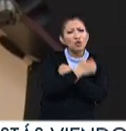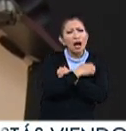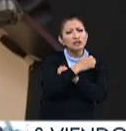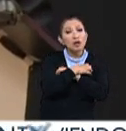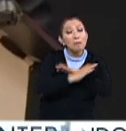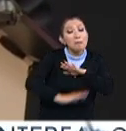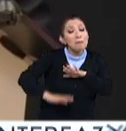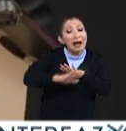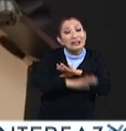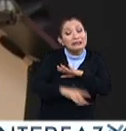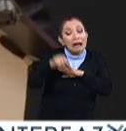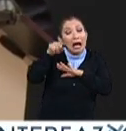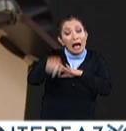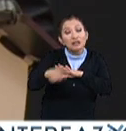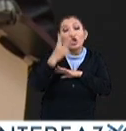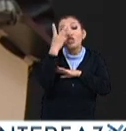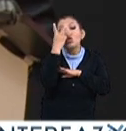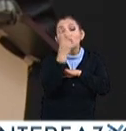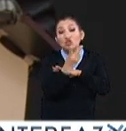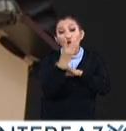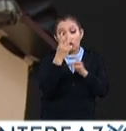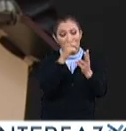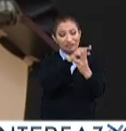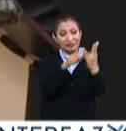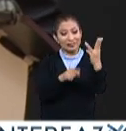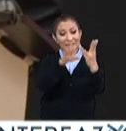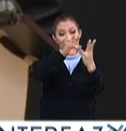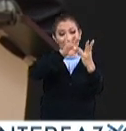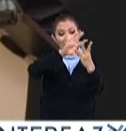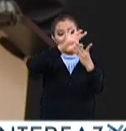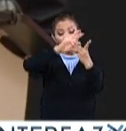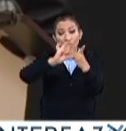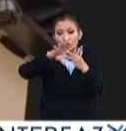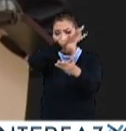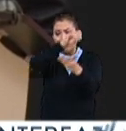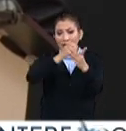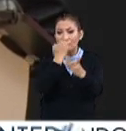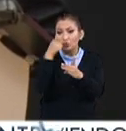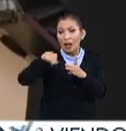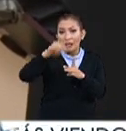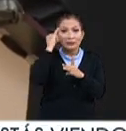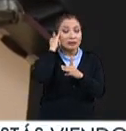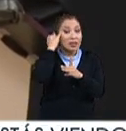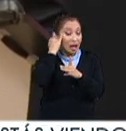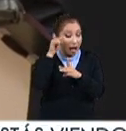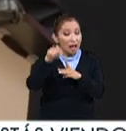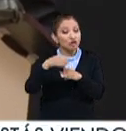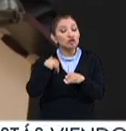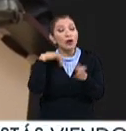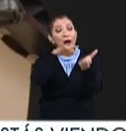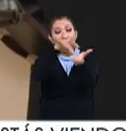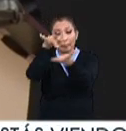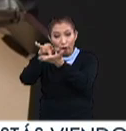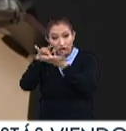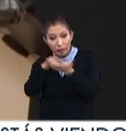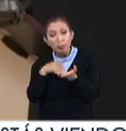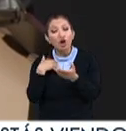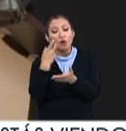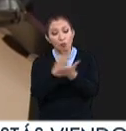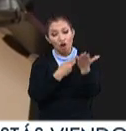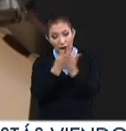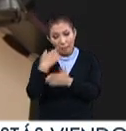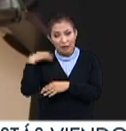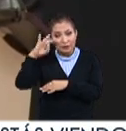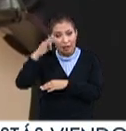educación básica, son 2/3 partes del total de las escuelas indígenas a las cuales apoyamos con los